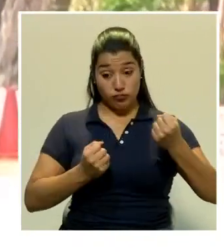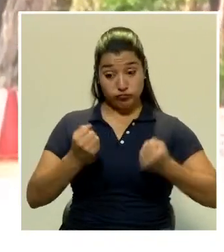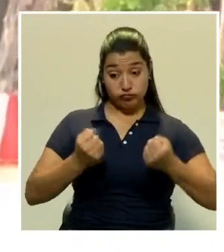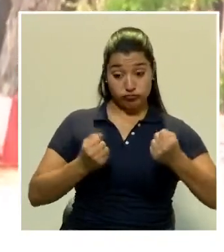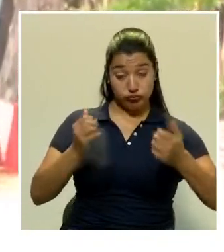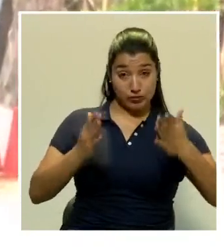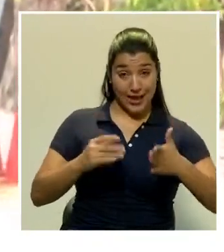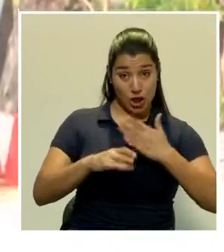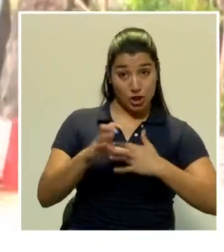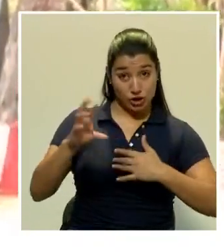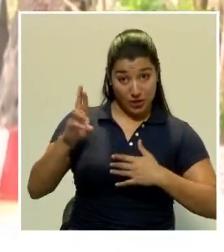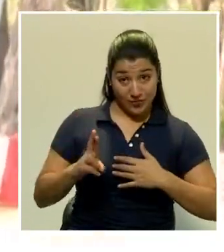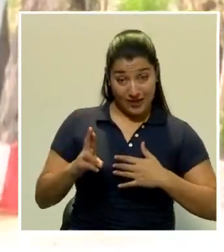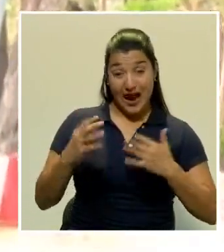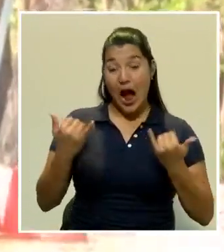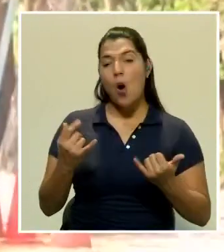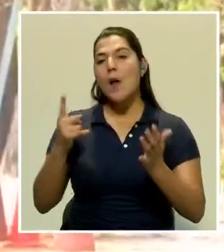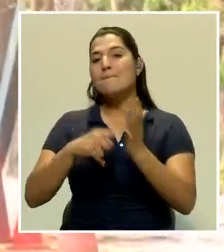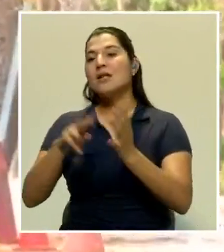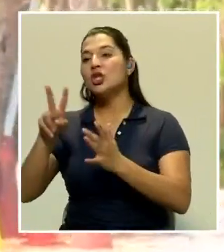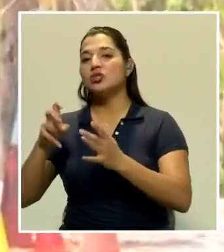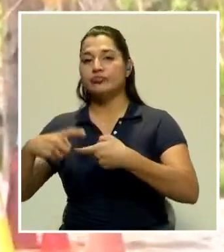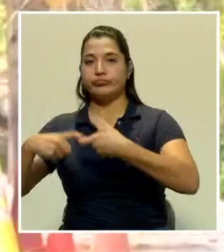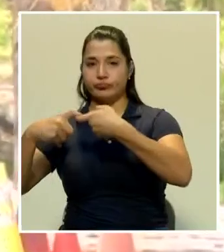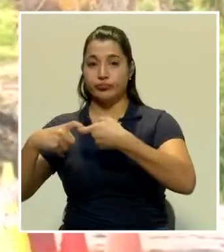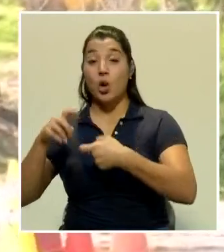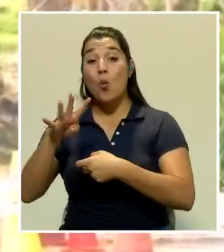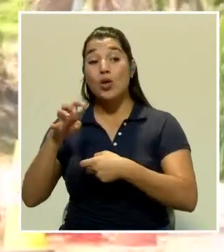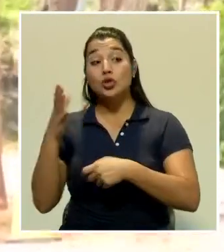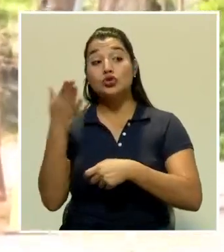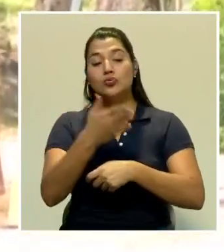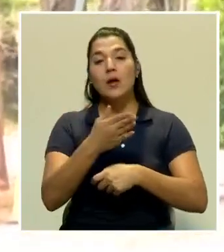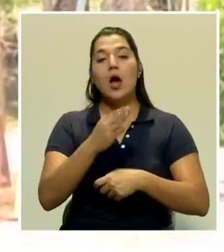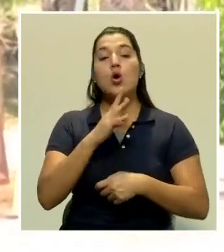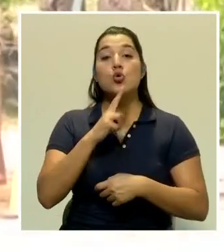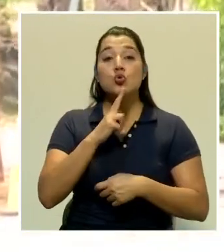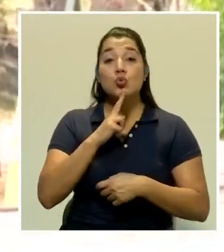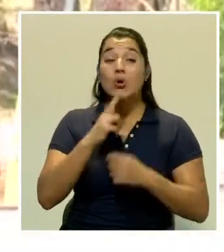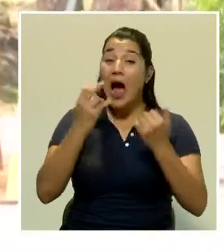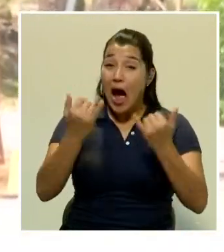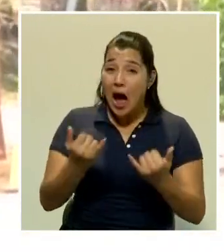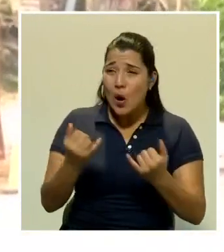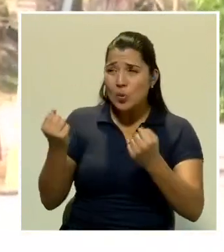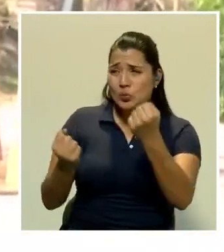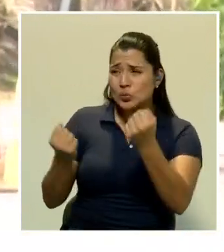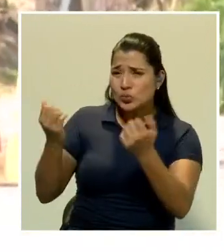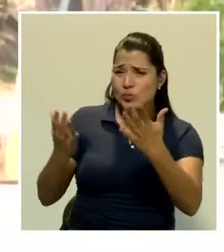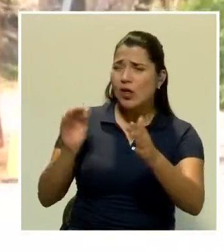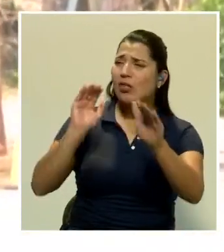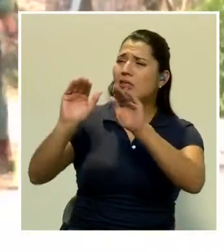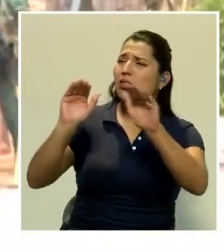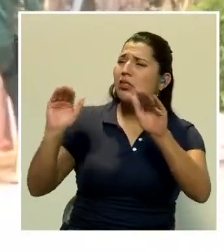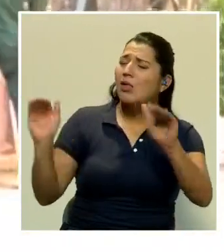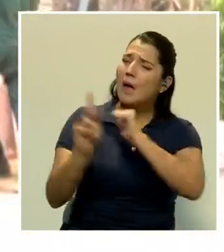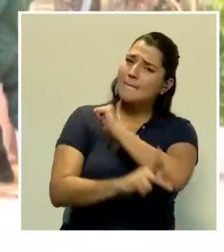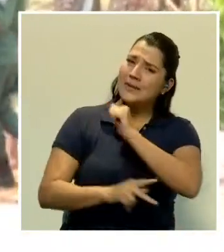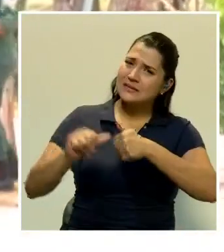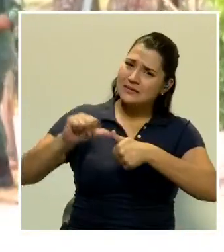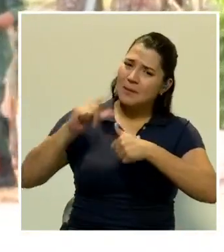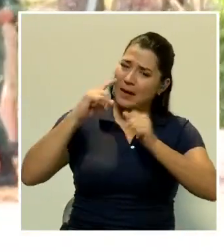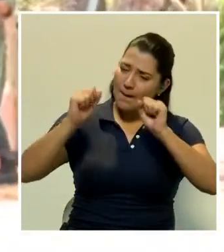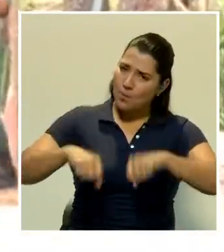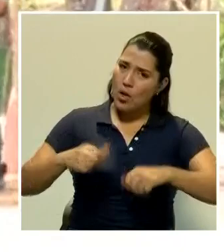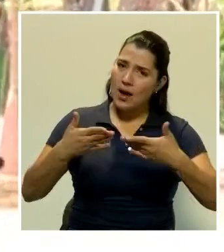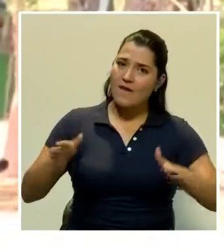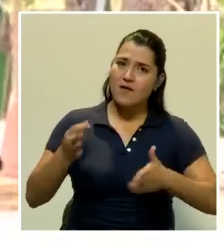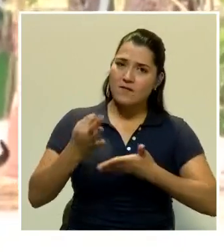transportistas varados, 400 de ellos se dirigen a Honduras. Este gremio hace un llamado a los demás países centroamericanos para que abran fronteras